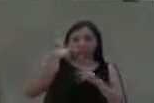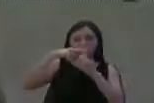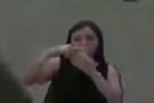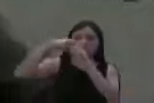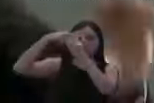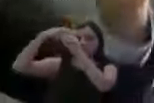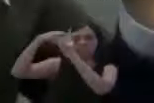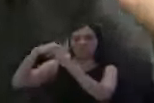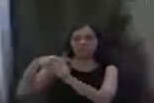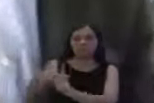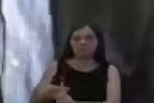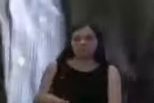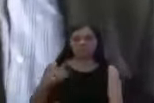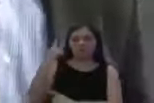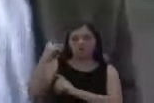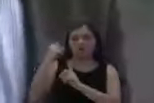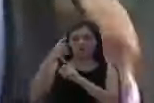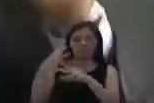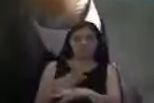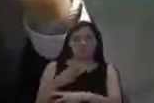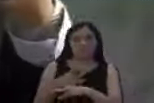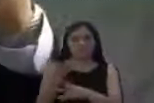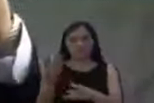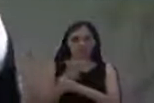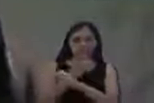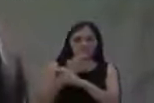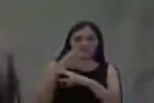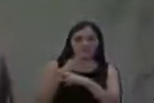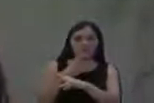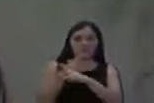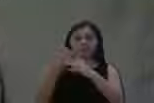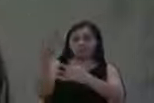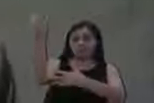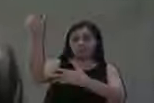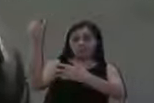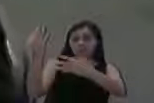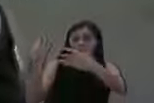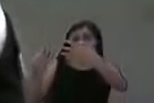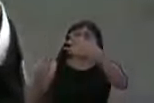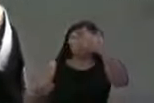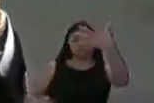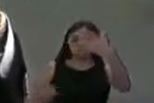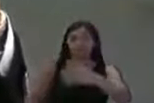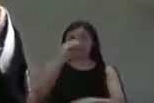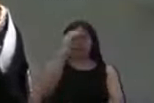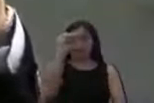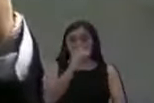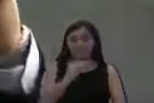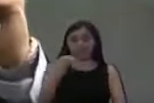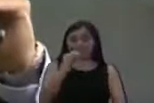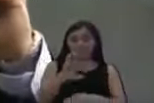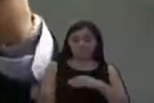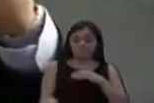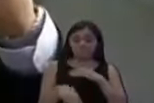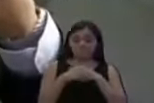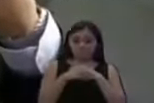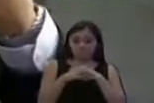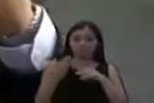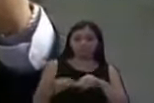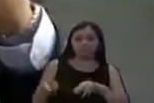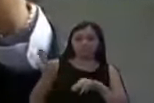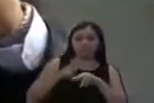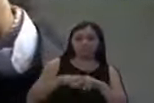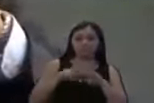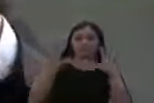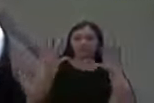progresión esto es un poco de matemática Pero si ustedes sacan Esas cuentas con un interés de 7.6 se duplica el valor en 10